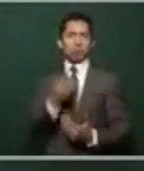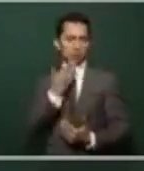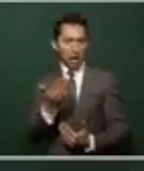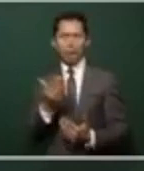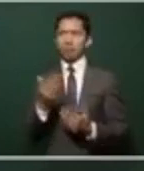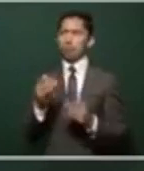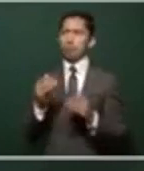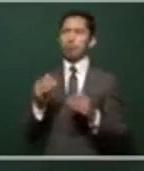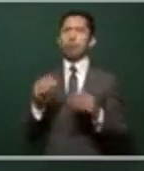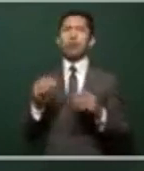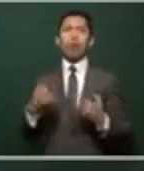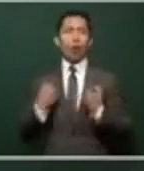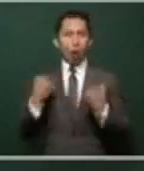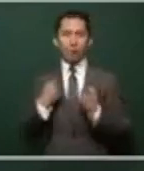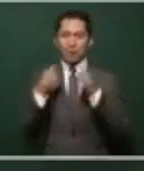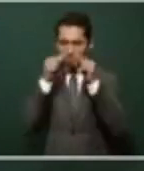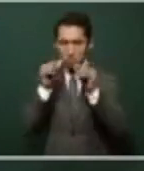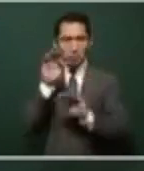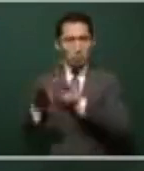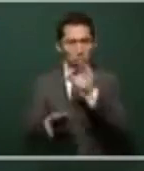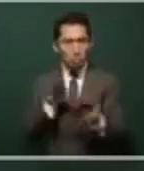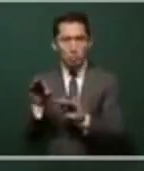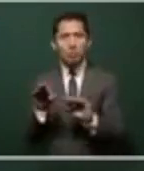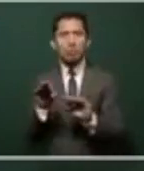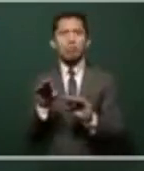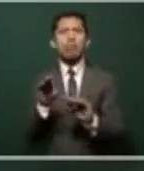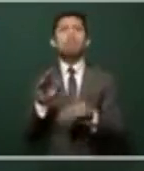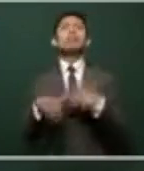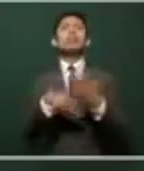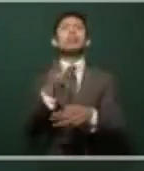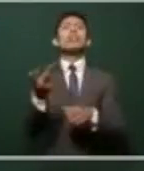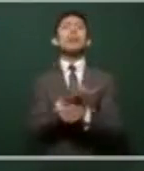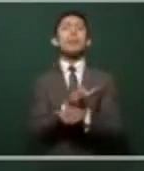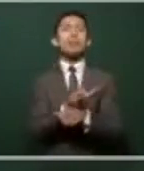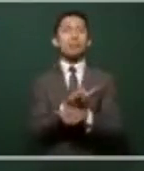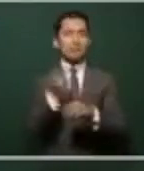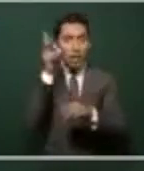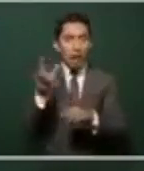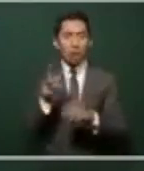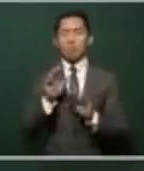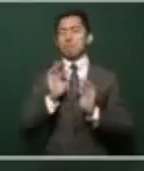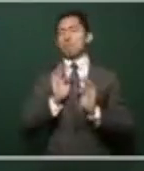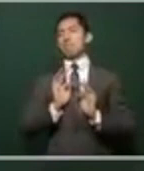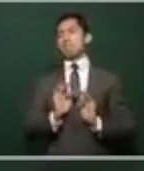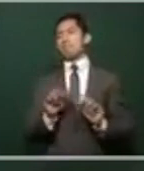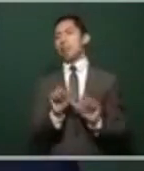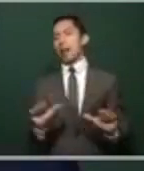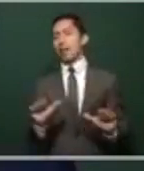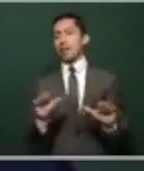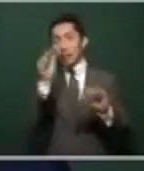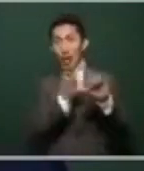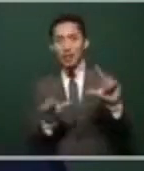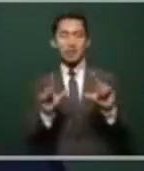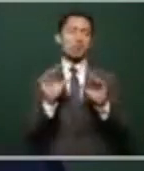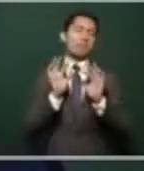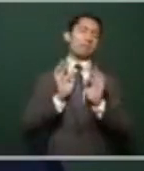jóvenes, se serena Hidalgo y el país. Y no vamos a